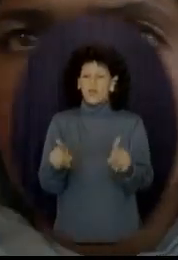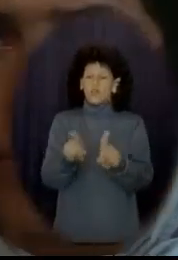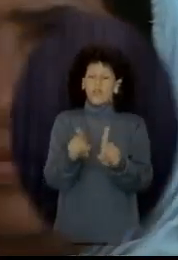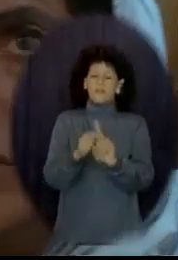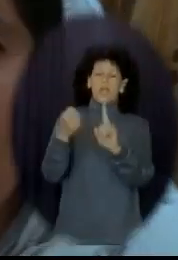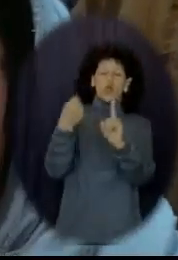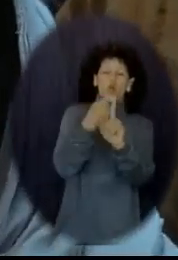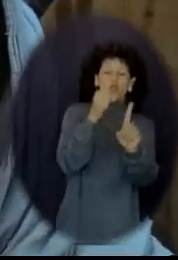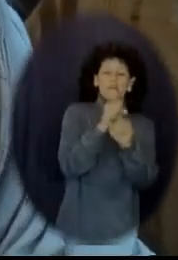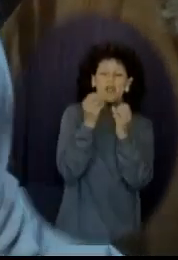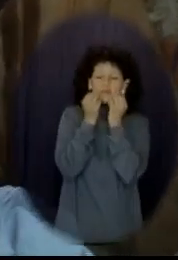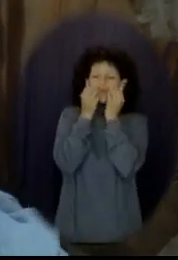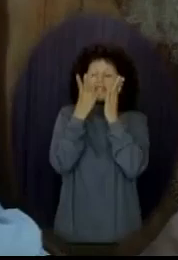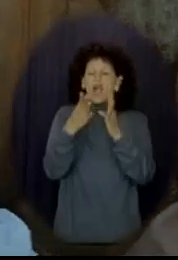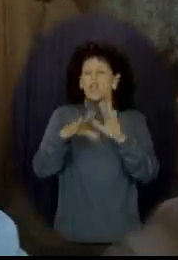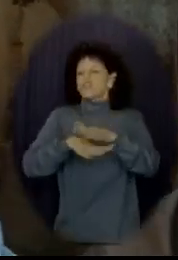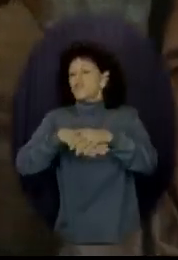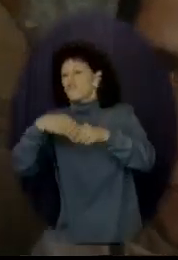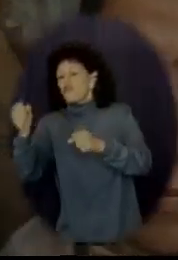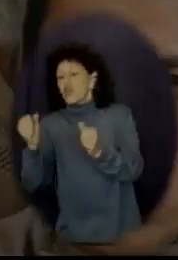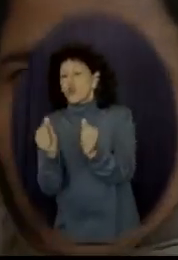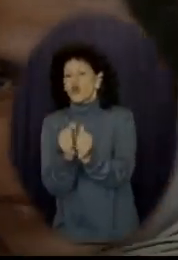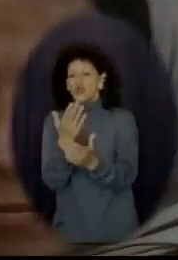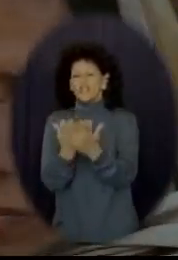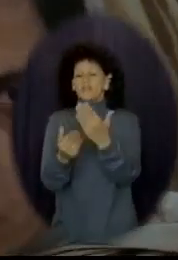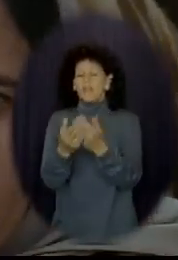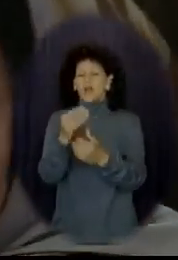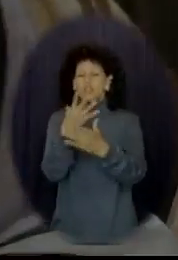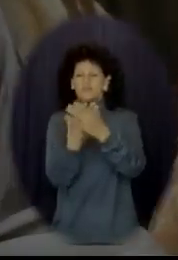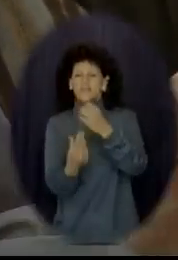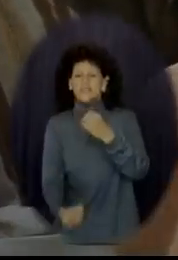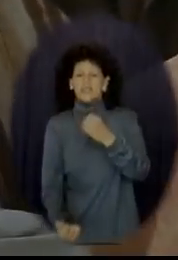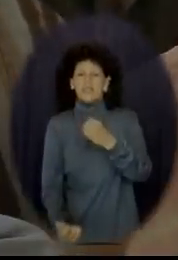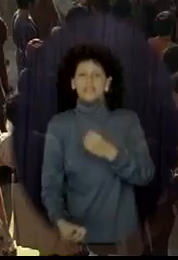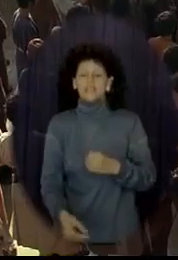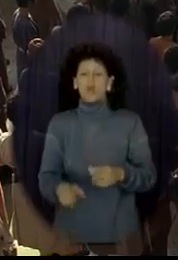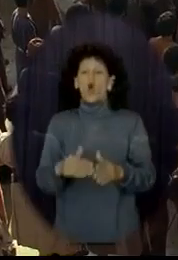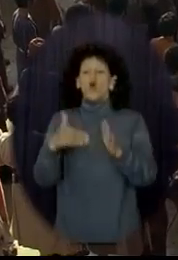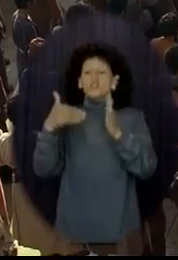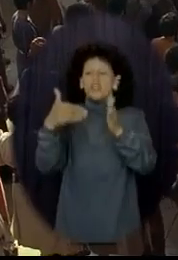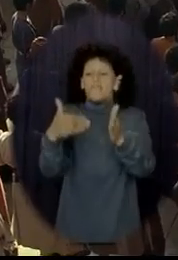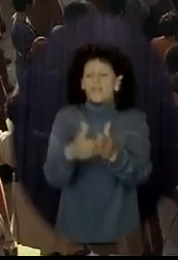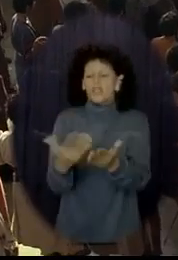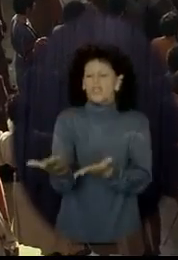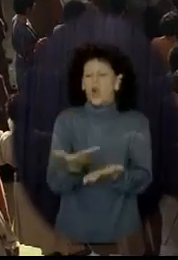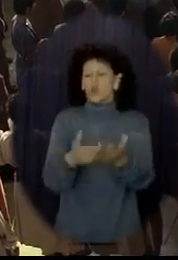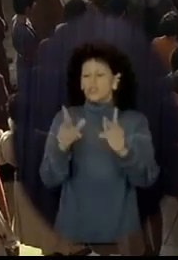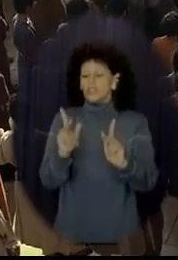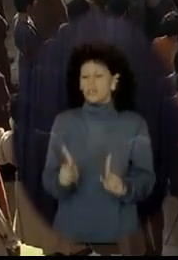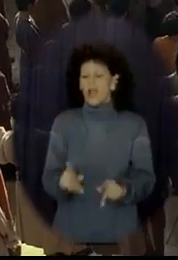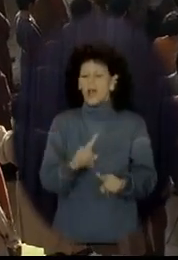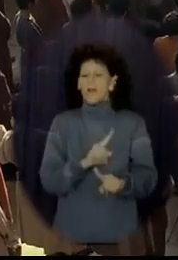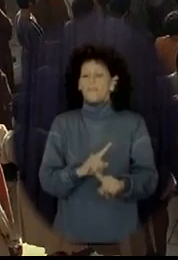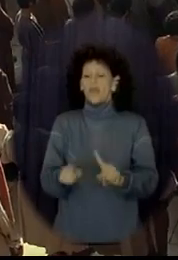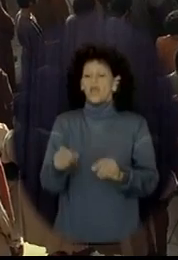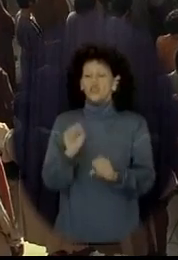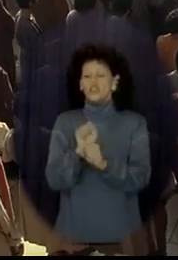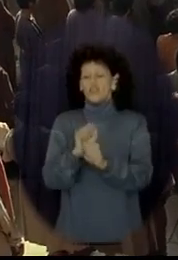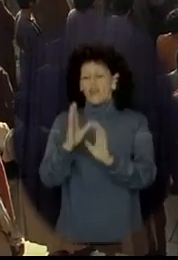también a este lo insultaron, golpearon y lo enviaron sin nada. Entonces envió a un tercer